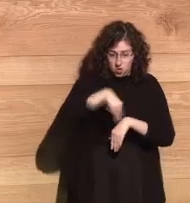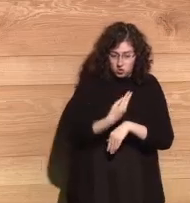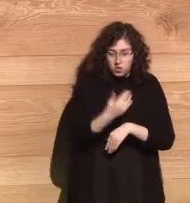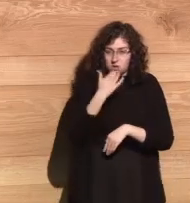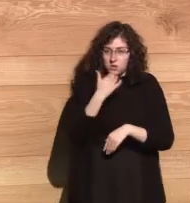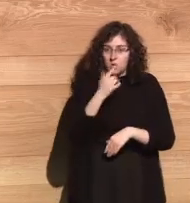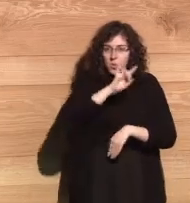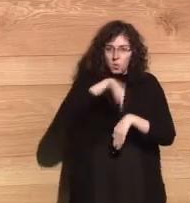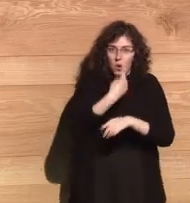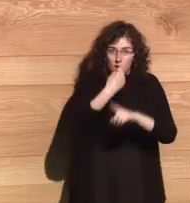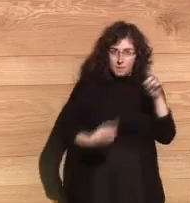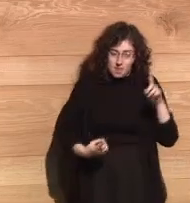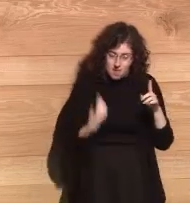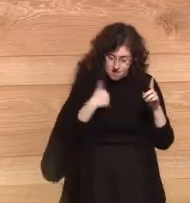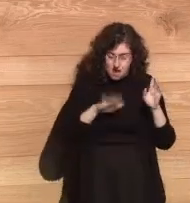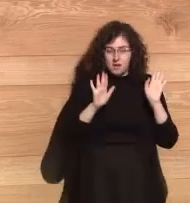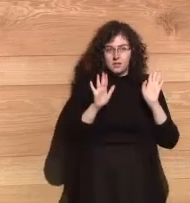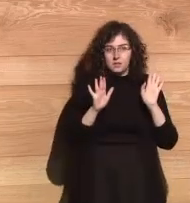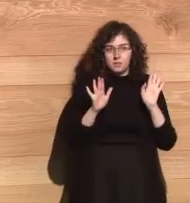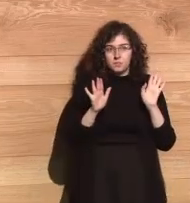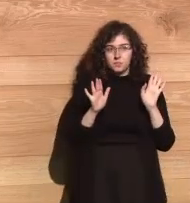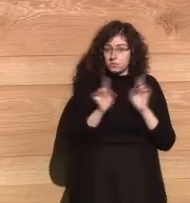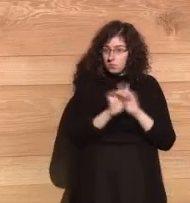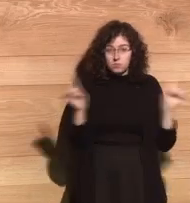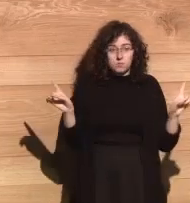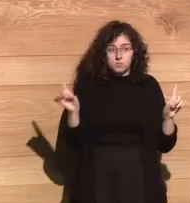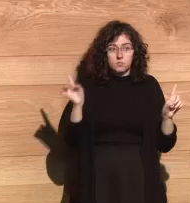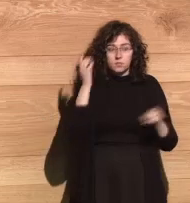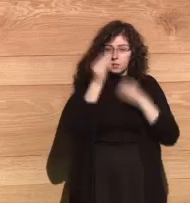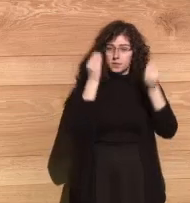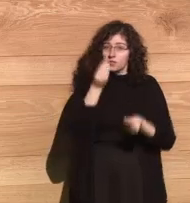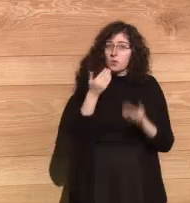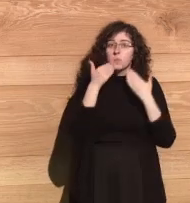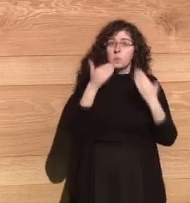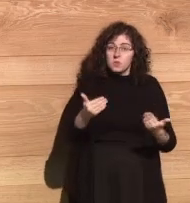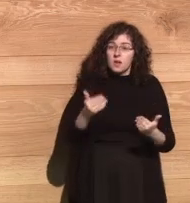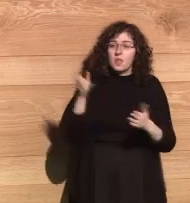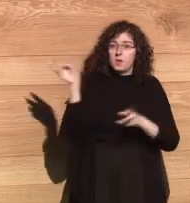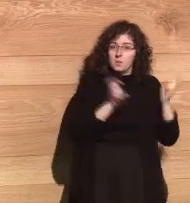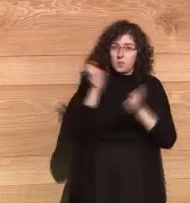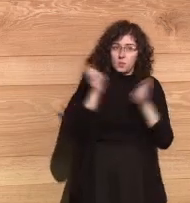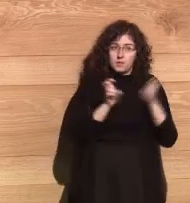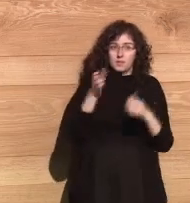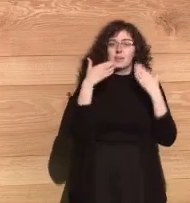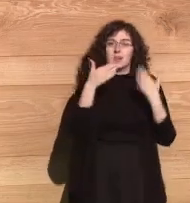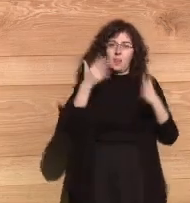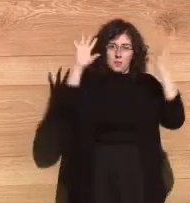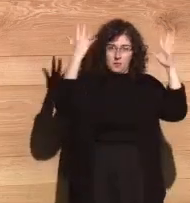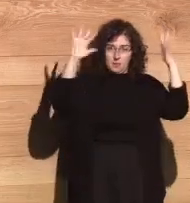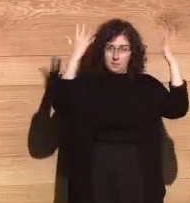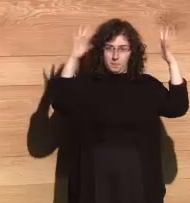1 hora y media y... ¿No? Pues entonces yo creo que muchas gracias por vuestra asistencia. Gracias. Un aplauso para ellas.